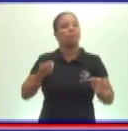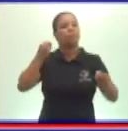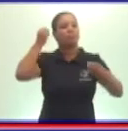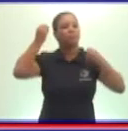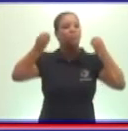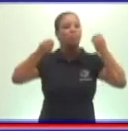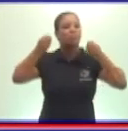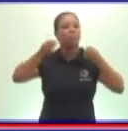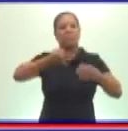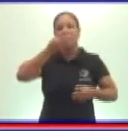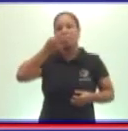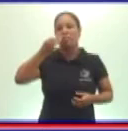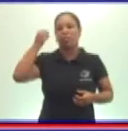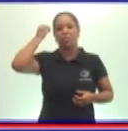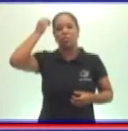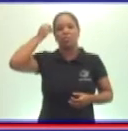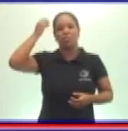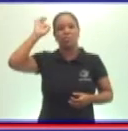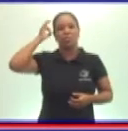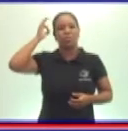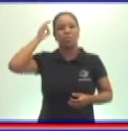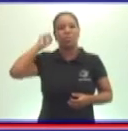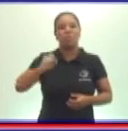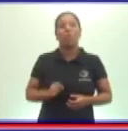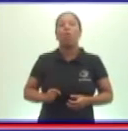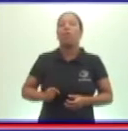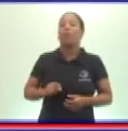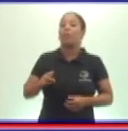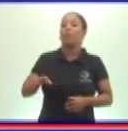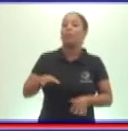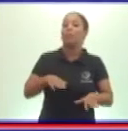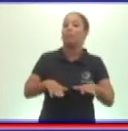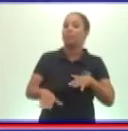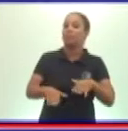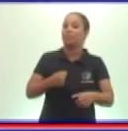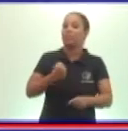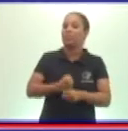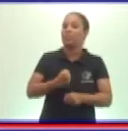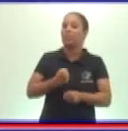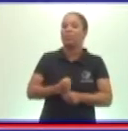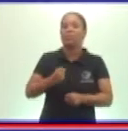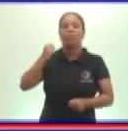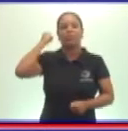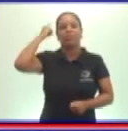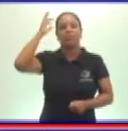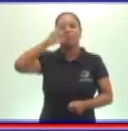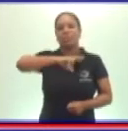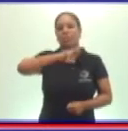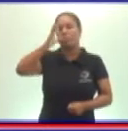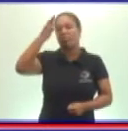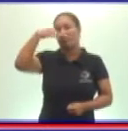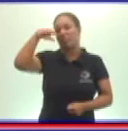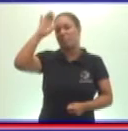pensamiento lógico en el tratamiento de la ideología de la Revolución Cubana y la cultura política. ¿Para qué? Para que ustedes